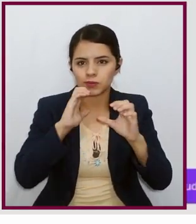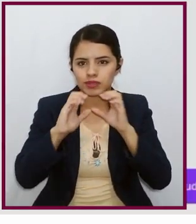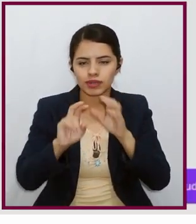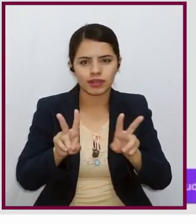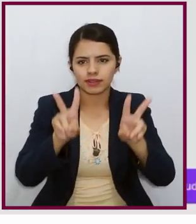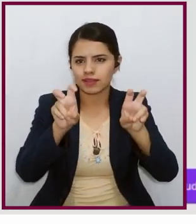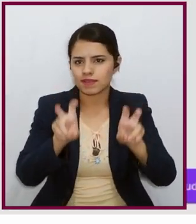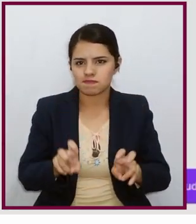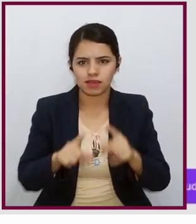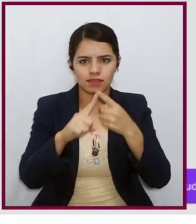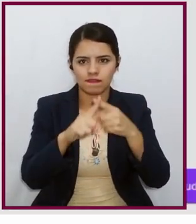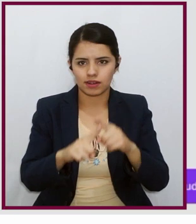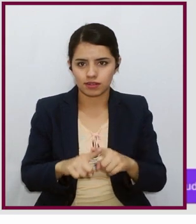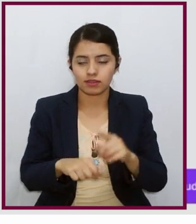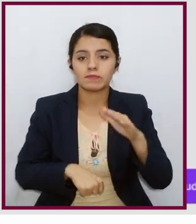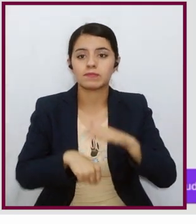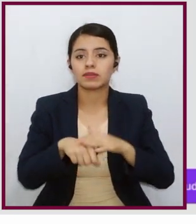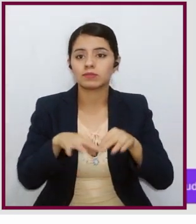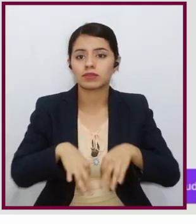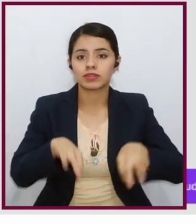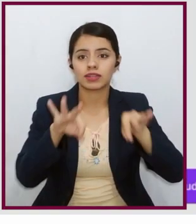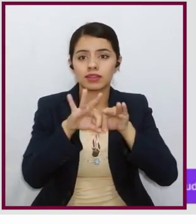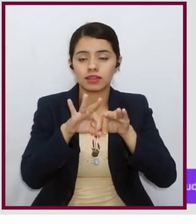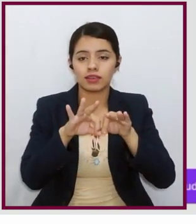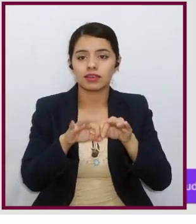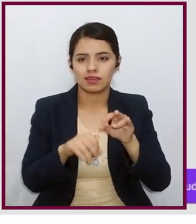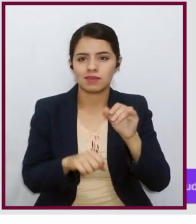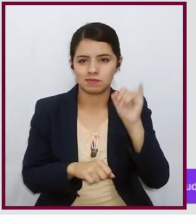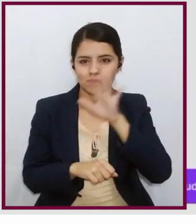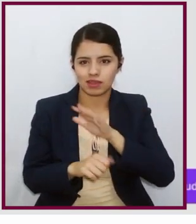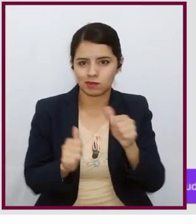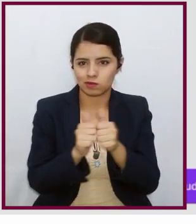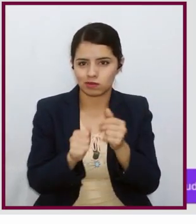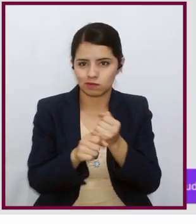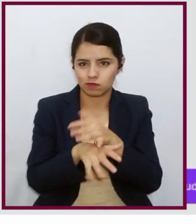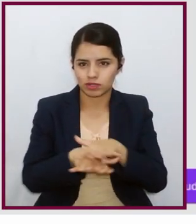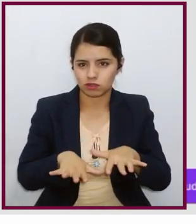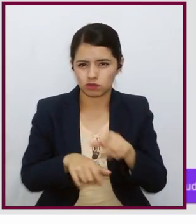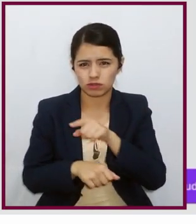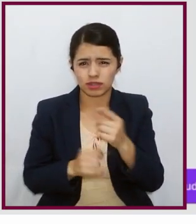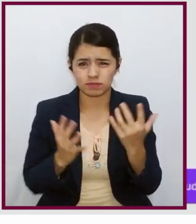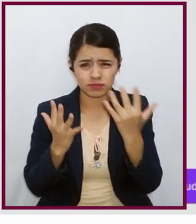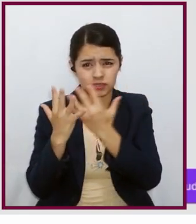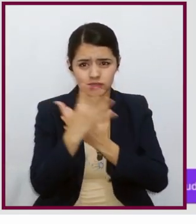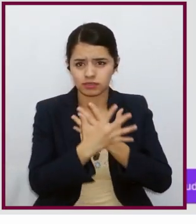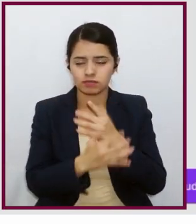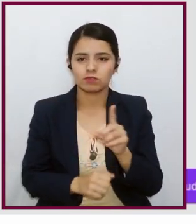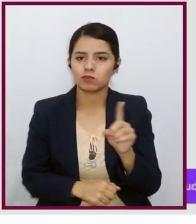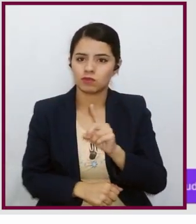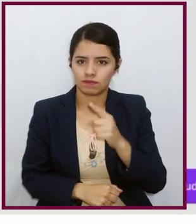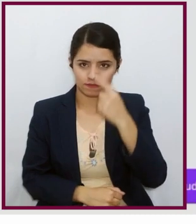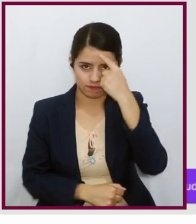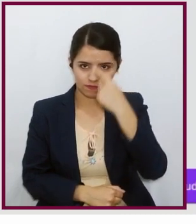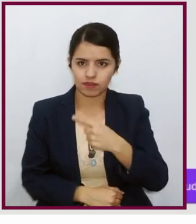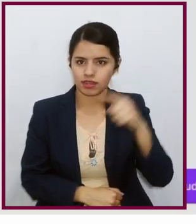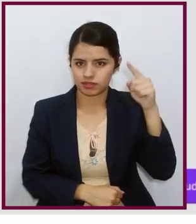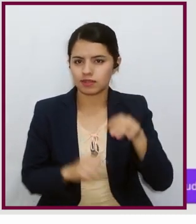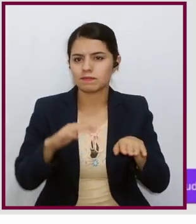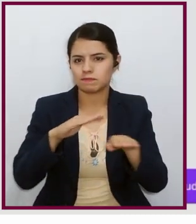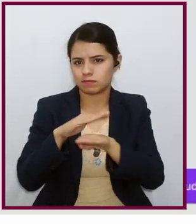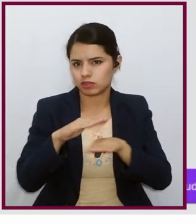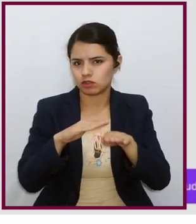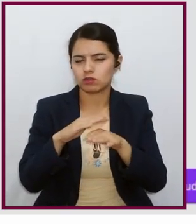y concisa. Pues vamos a poder comenzar a elaborar y a ordenar nuestros datos de la información más relevante que nosotros ya tenemos.